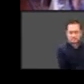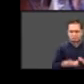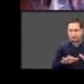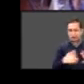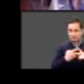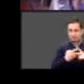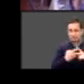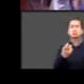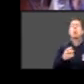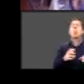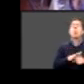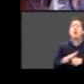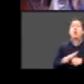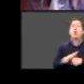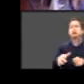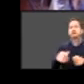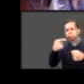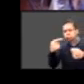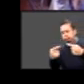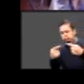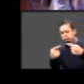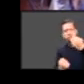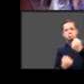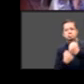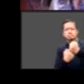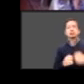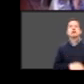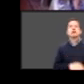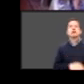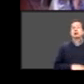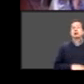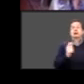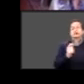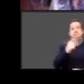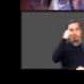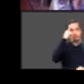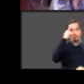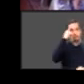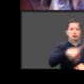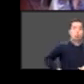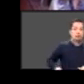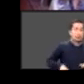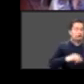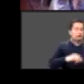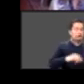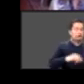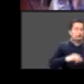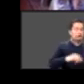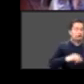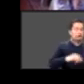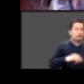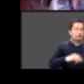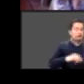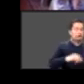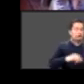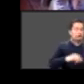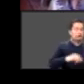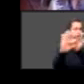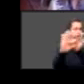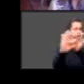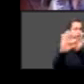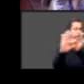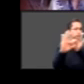integralidad de los servicios se ha logrado construir esta que es la ruta integral de atenciones